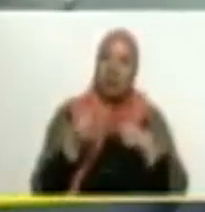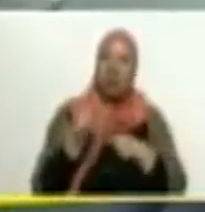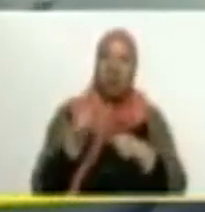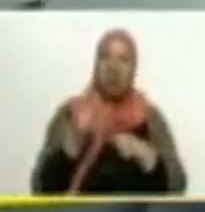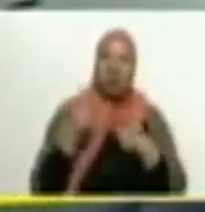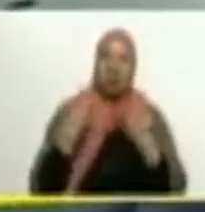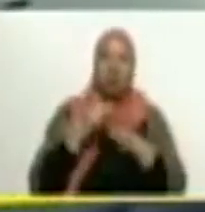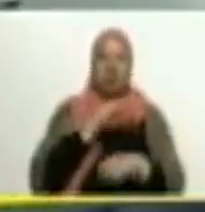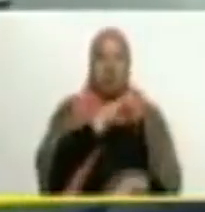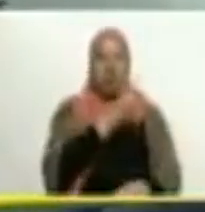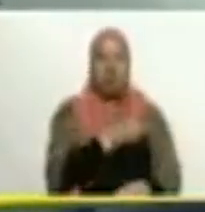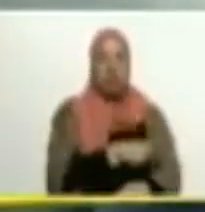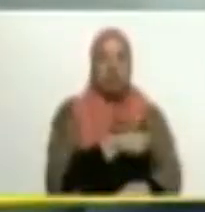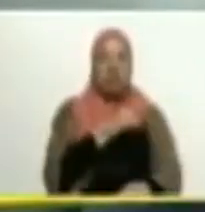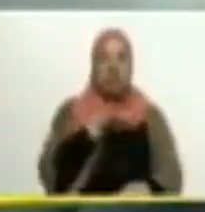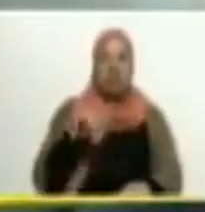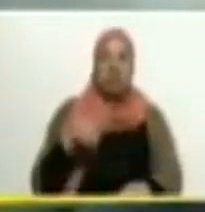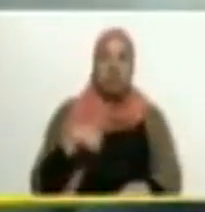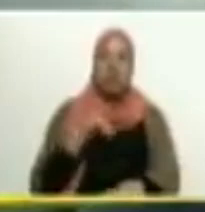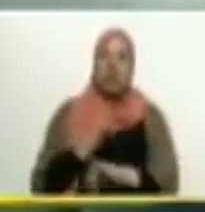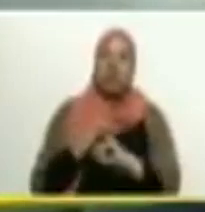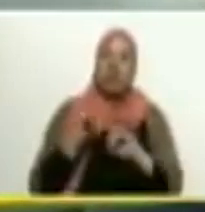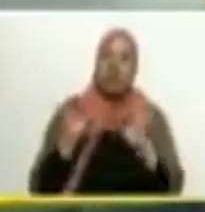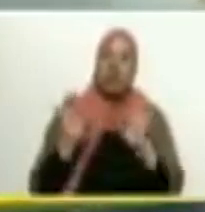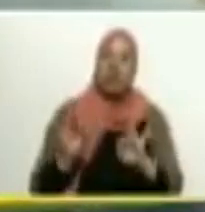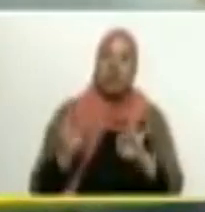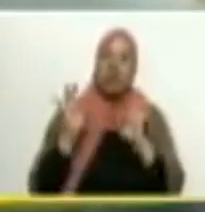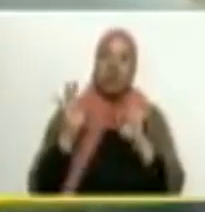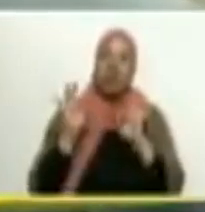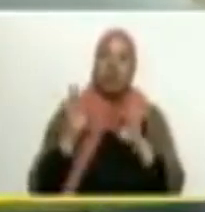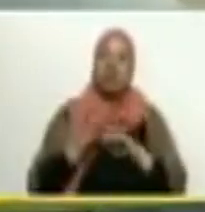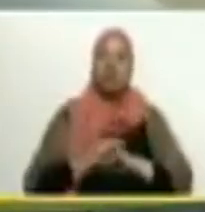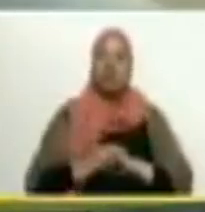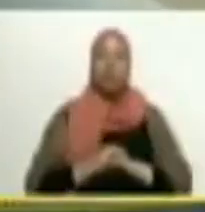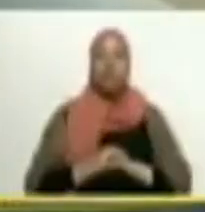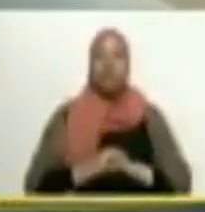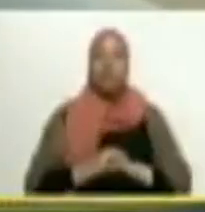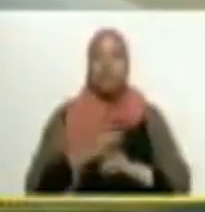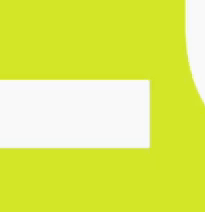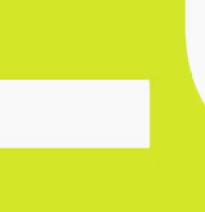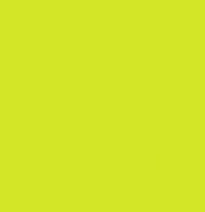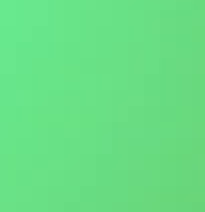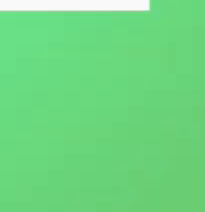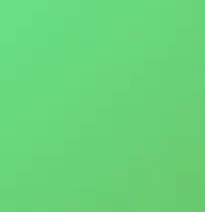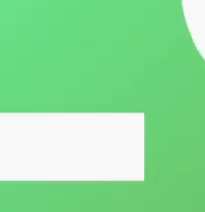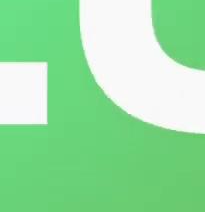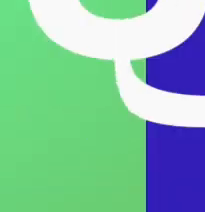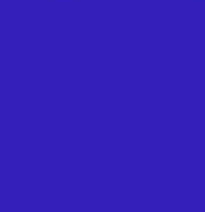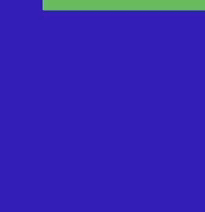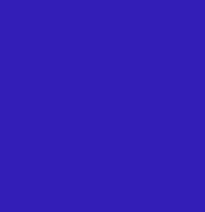cuya puerta es nuestra terminal especializada de contenedores del puerto de La Guaira. Muchísimas gracias, presidente.